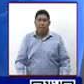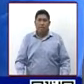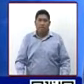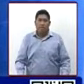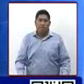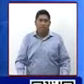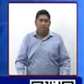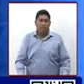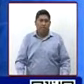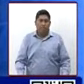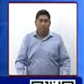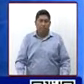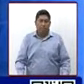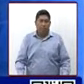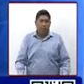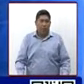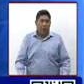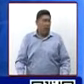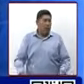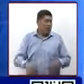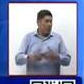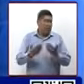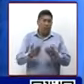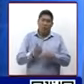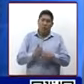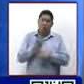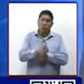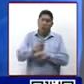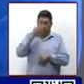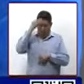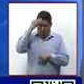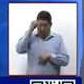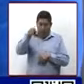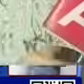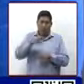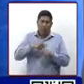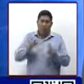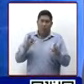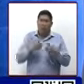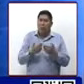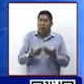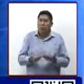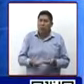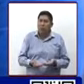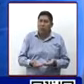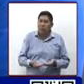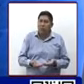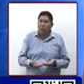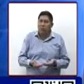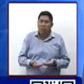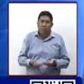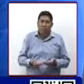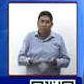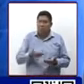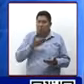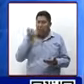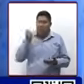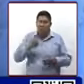¿Por qué le tuvo que hacer a mi hija eso? Ella no tiene la culpa de esto. Los 30 años que tiene que cumplirse. Los 30 años.